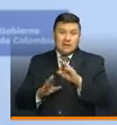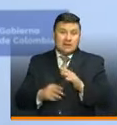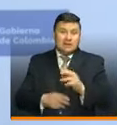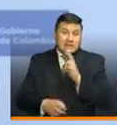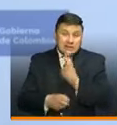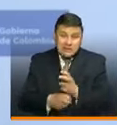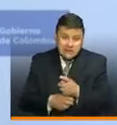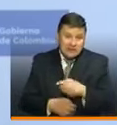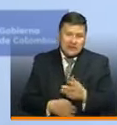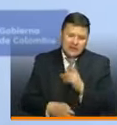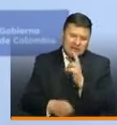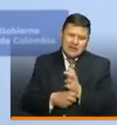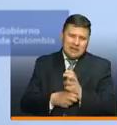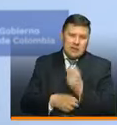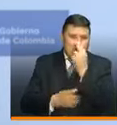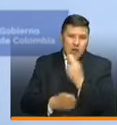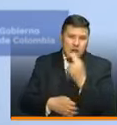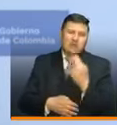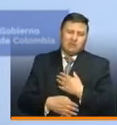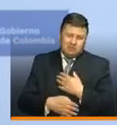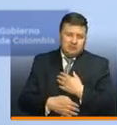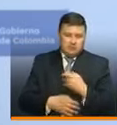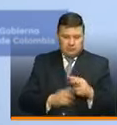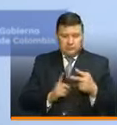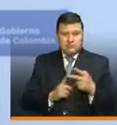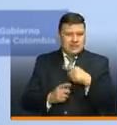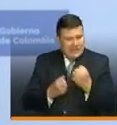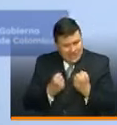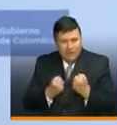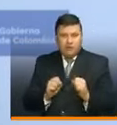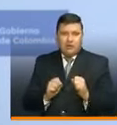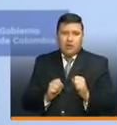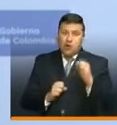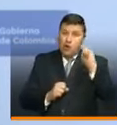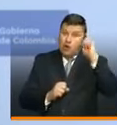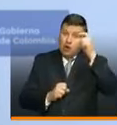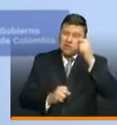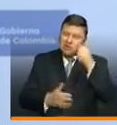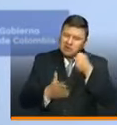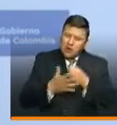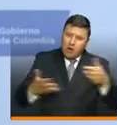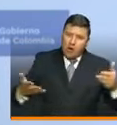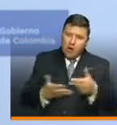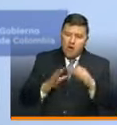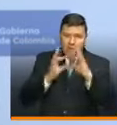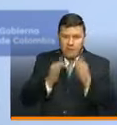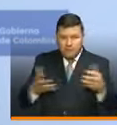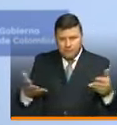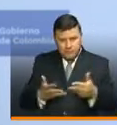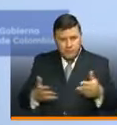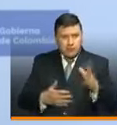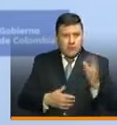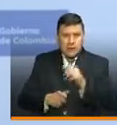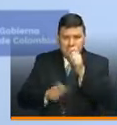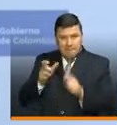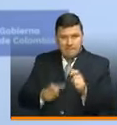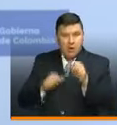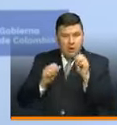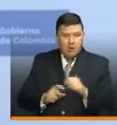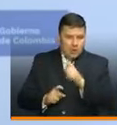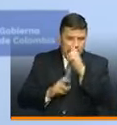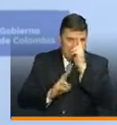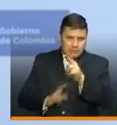extremas, es difícil de cumplir, y segundo, los esfuerzos que está haciendo el gobierno por tratar de ayudar a esas familias y a todas las personas a que puedan